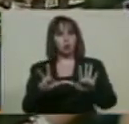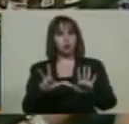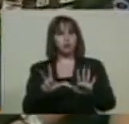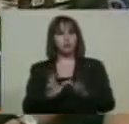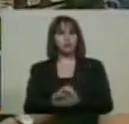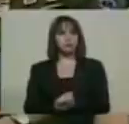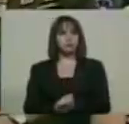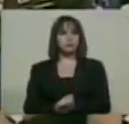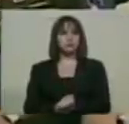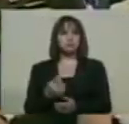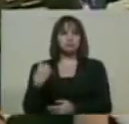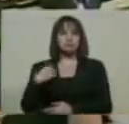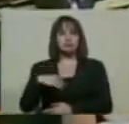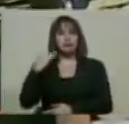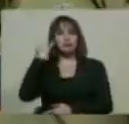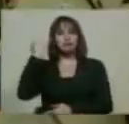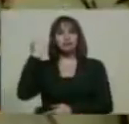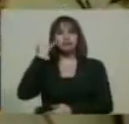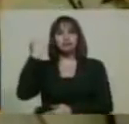Tenía esta idea desde hace